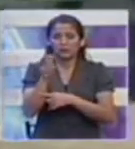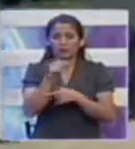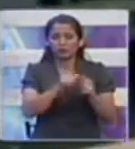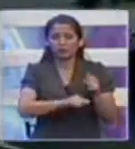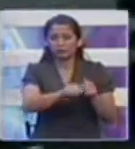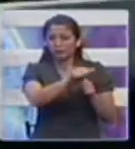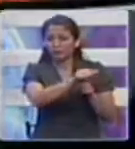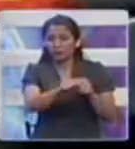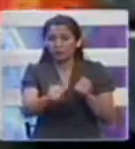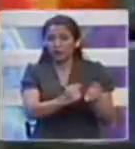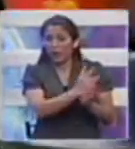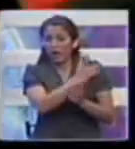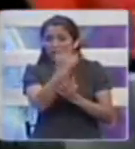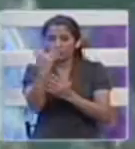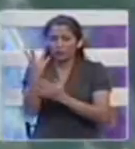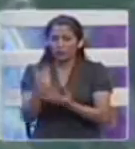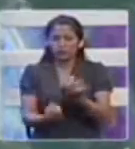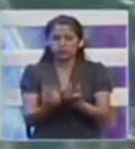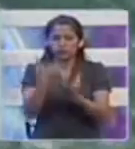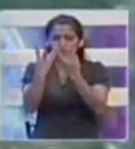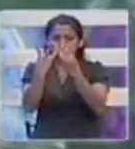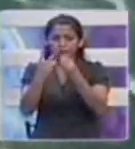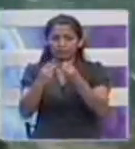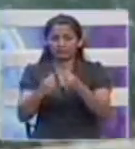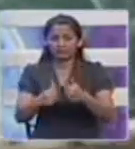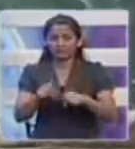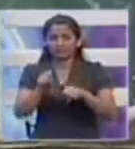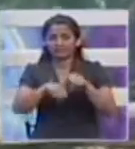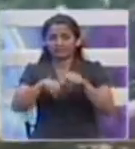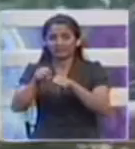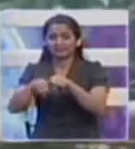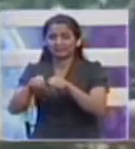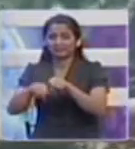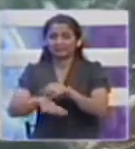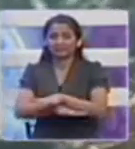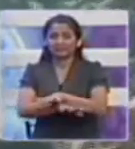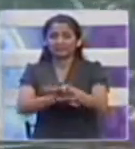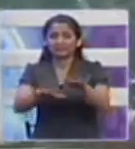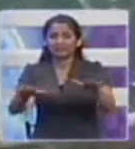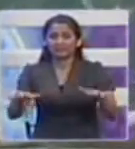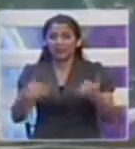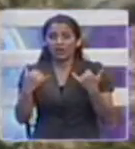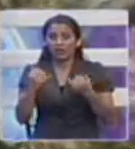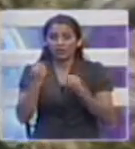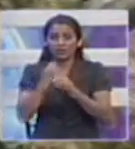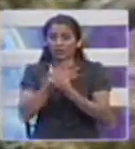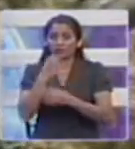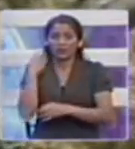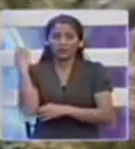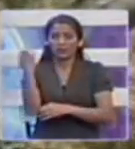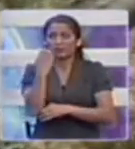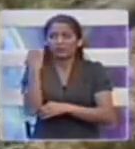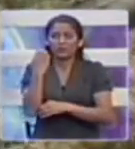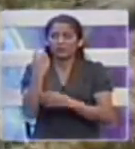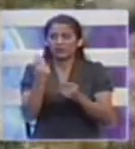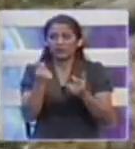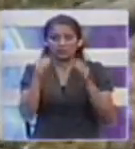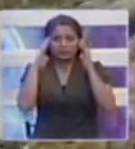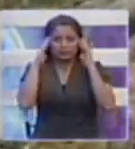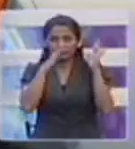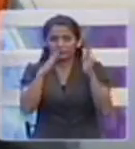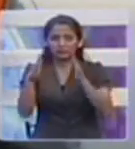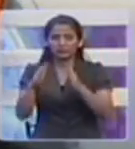vegetación, flora y fauna nativas de las zonas afectadas. De ahí que varios cantones han declarado el estado de emergencia para enfrentar estos